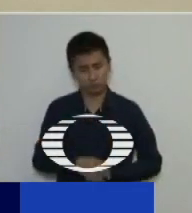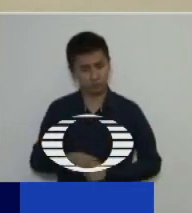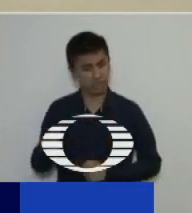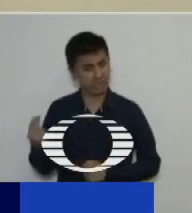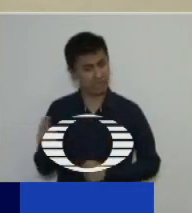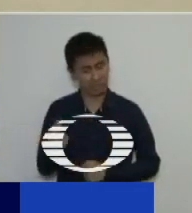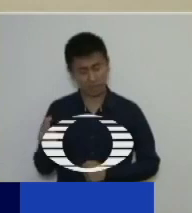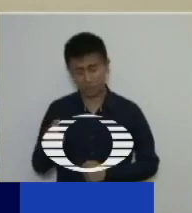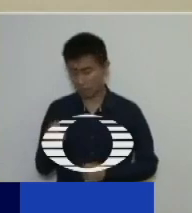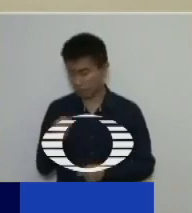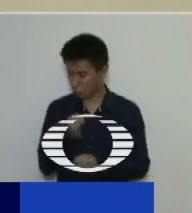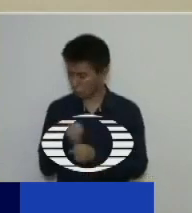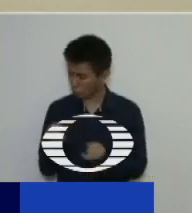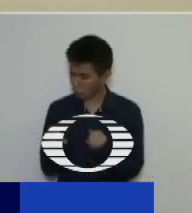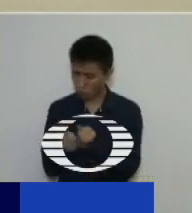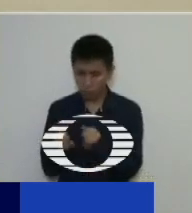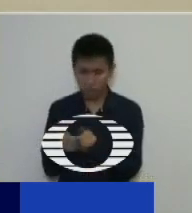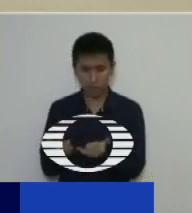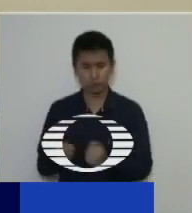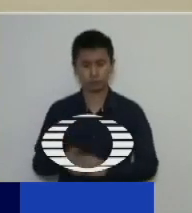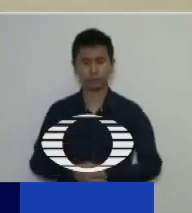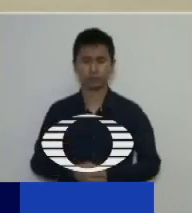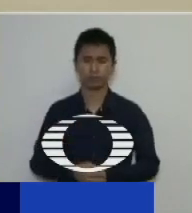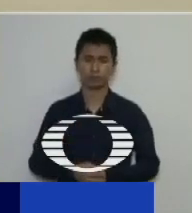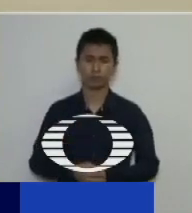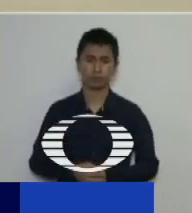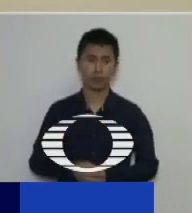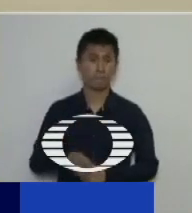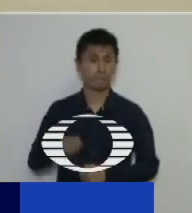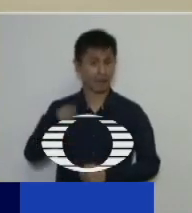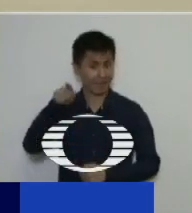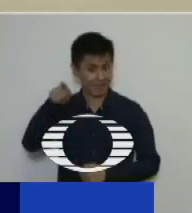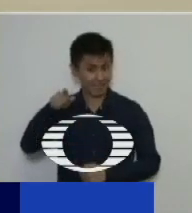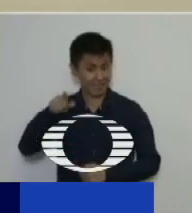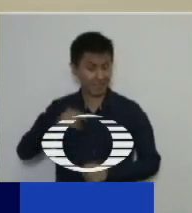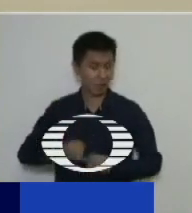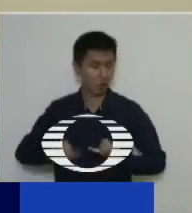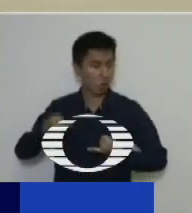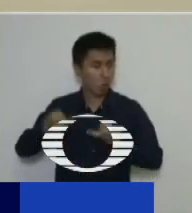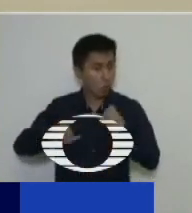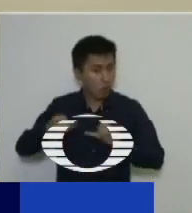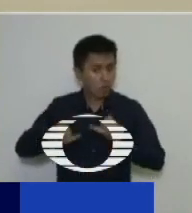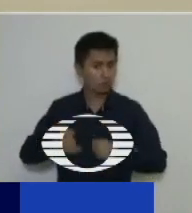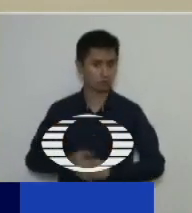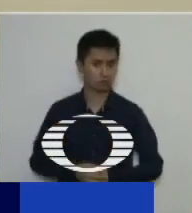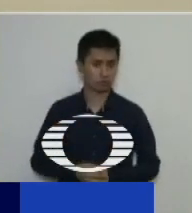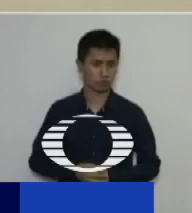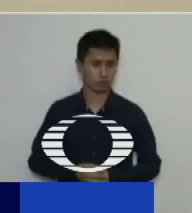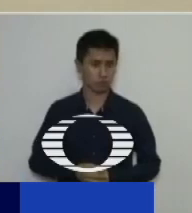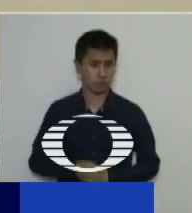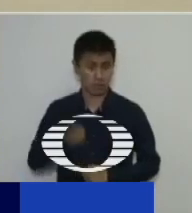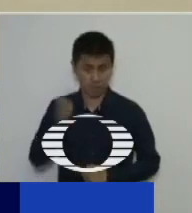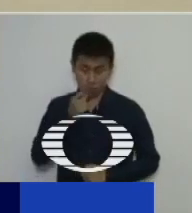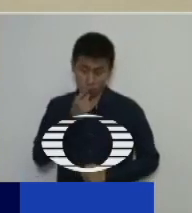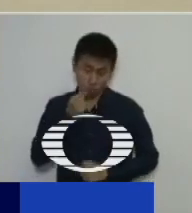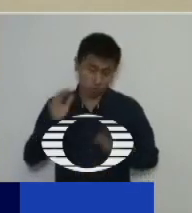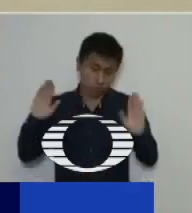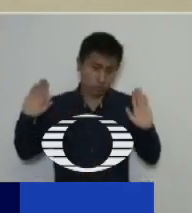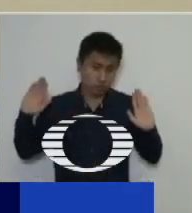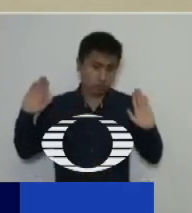también políticamente pero hoy es jurídico y es de seguridad pública